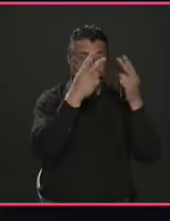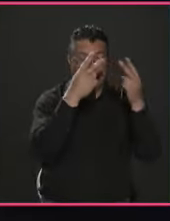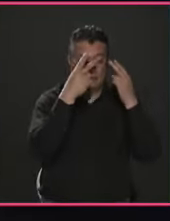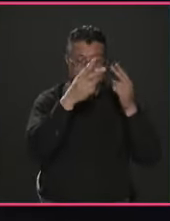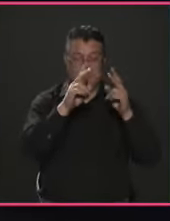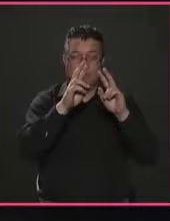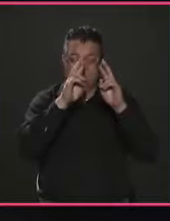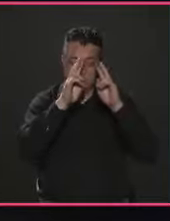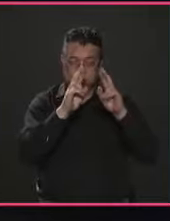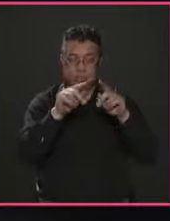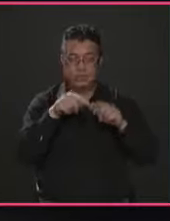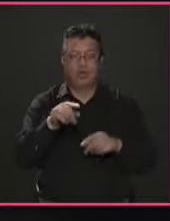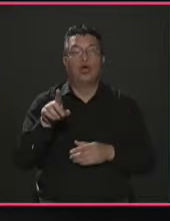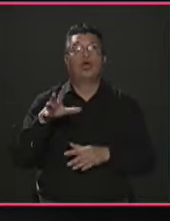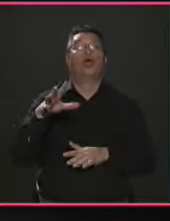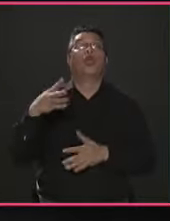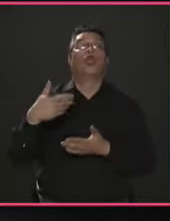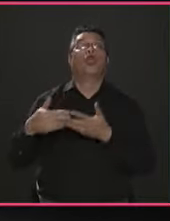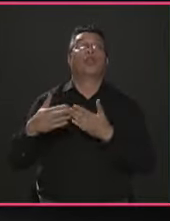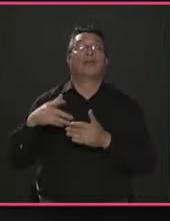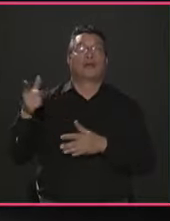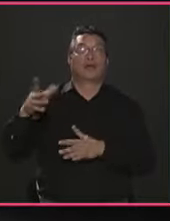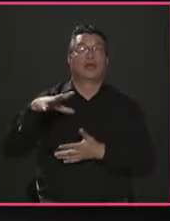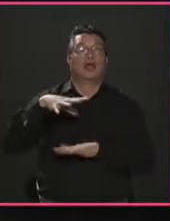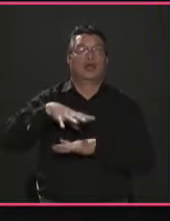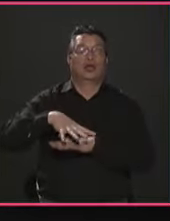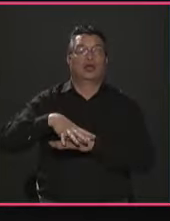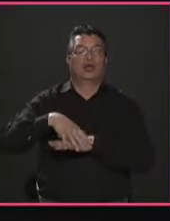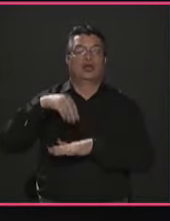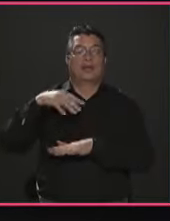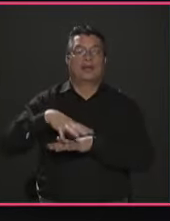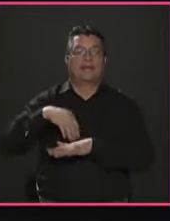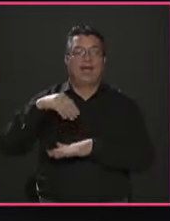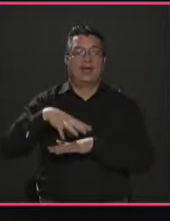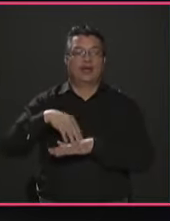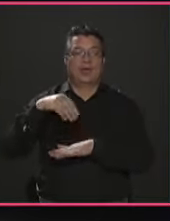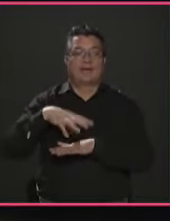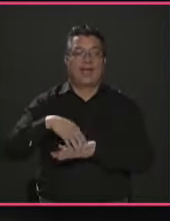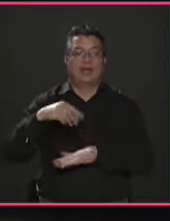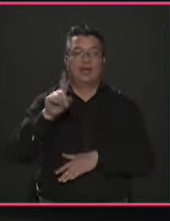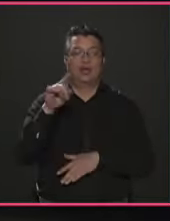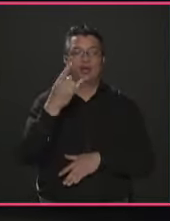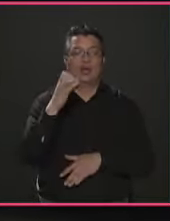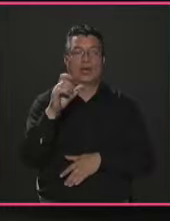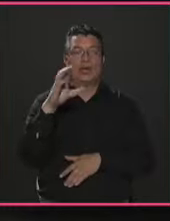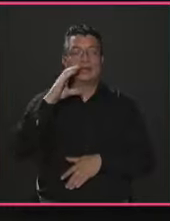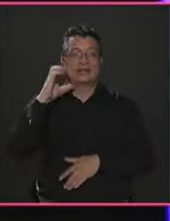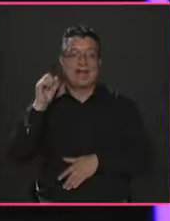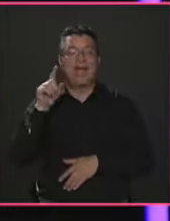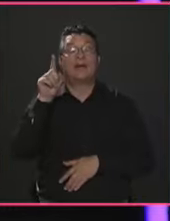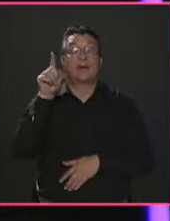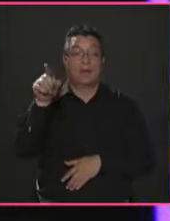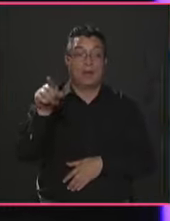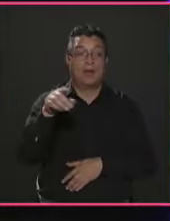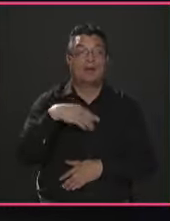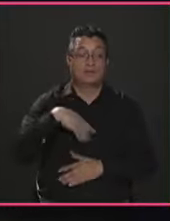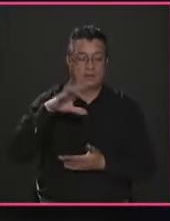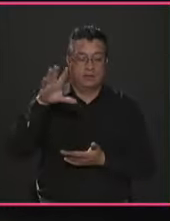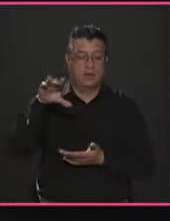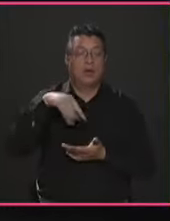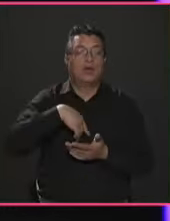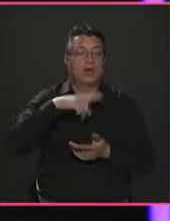de Suecia empezamos con el contexto Suecia tiene metas